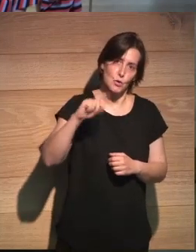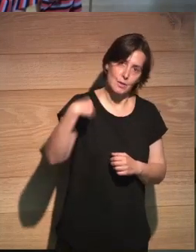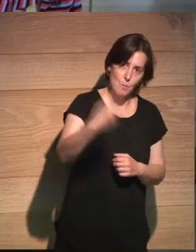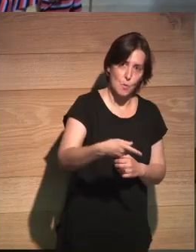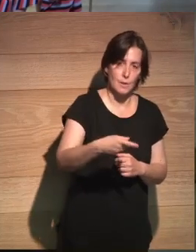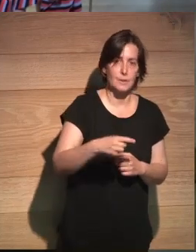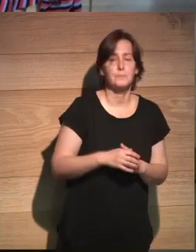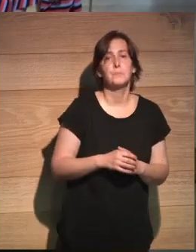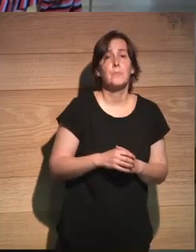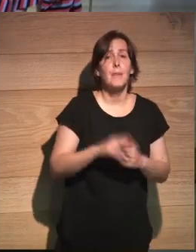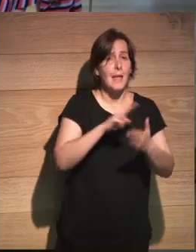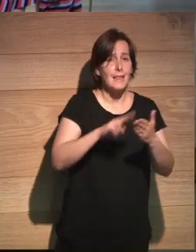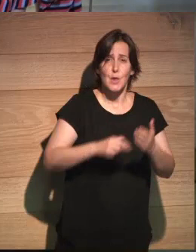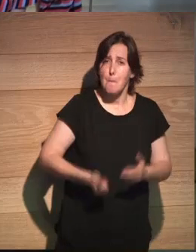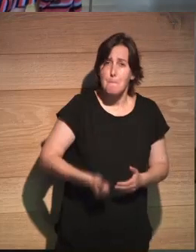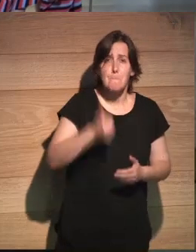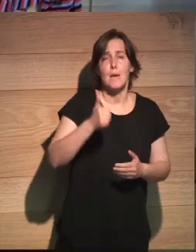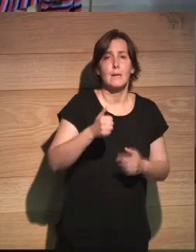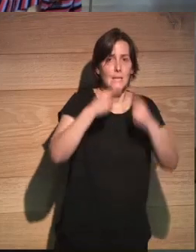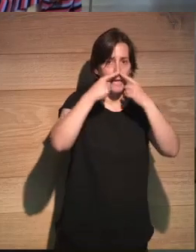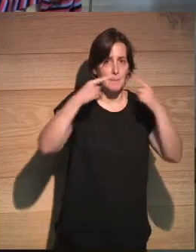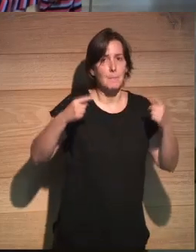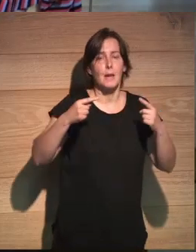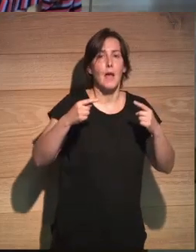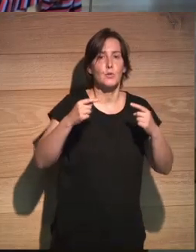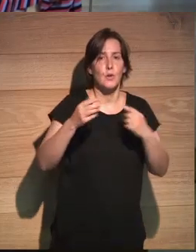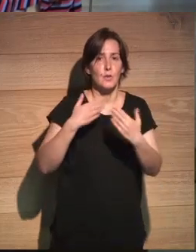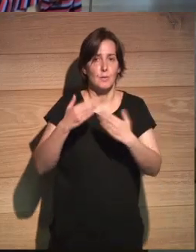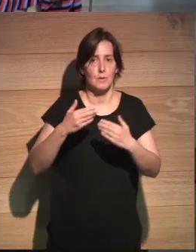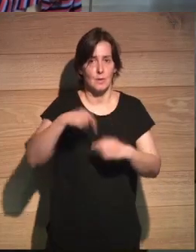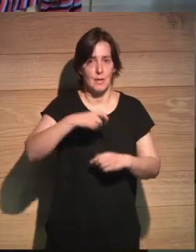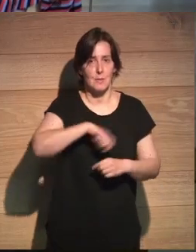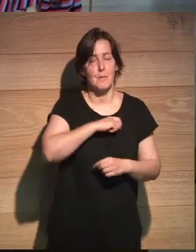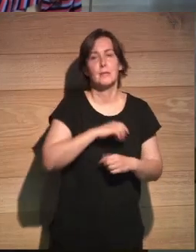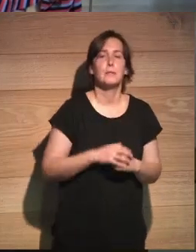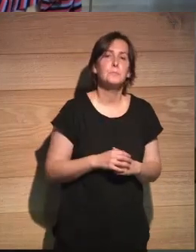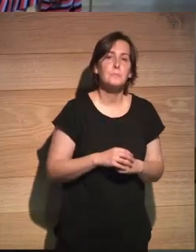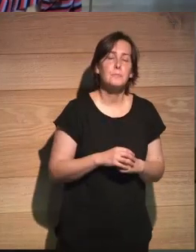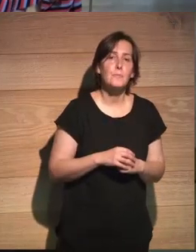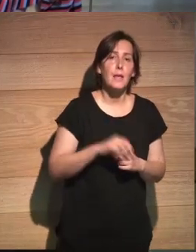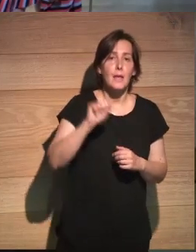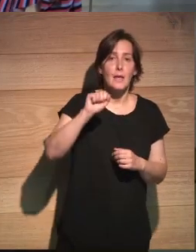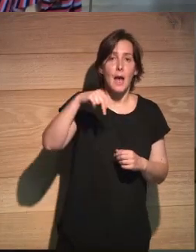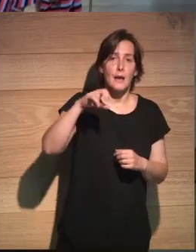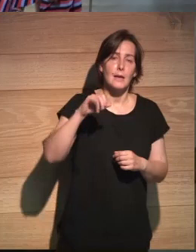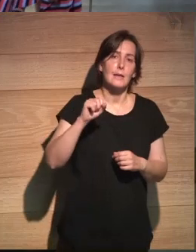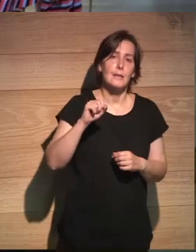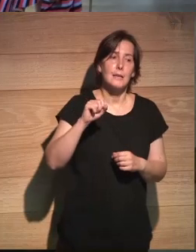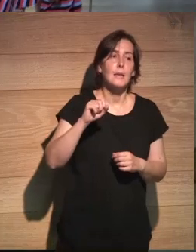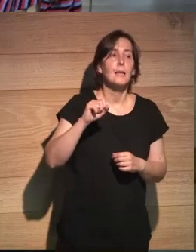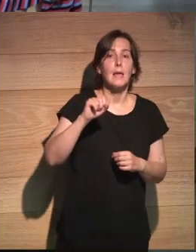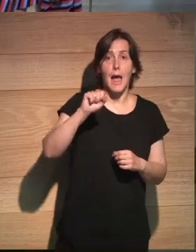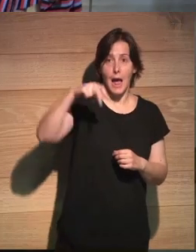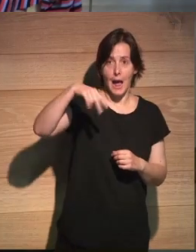en el primer año de andadura de la plataforma de Conversation España. Ángela Monasor es